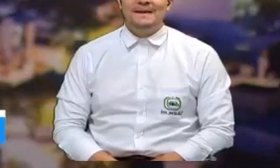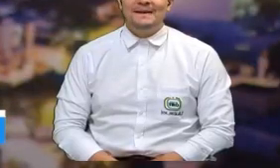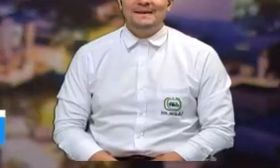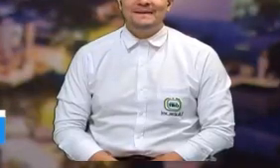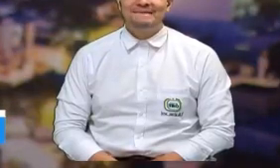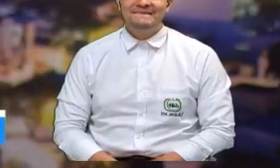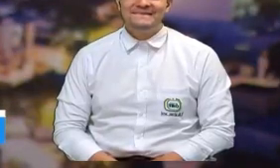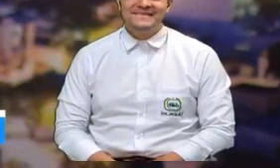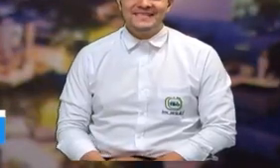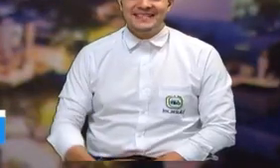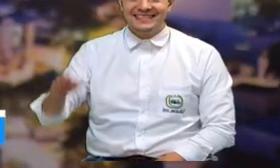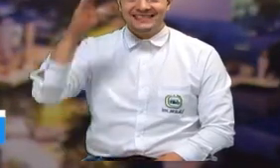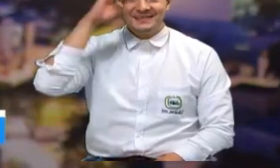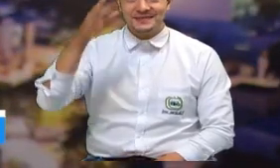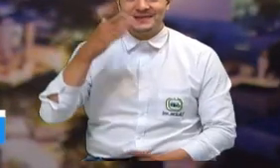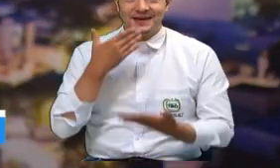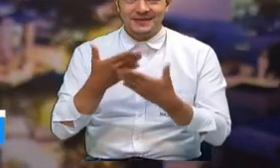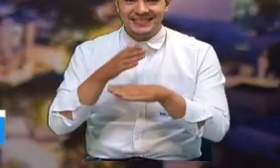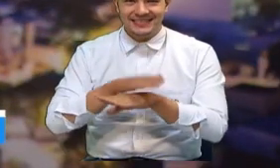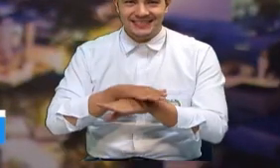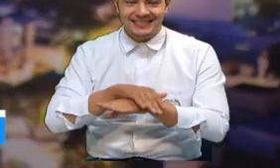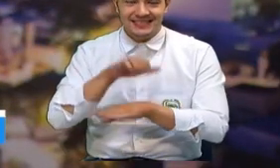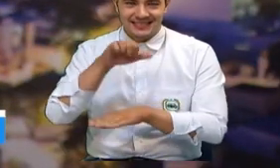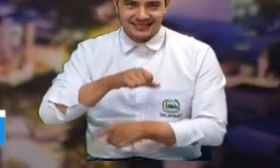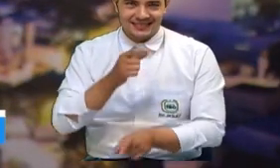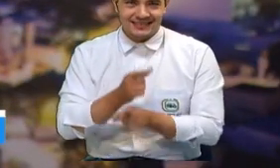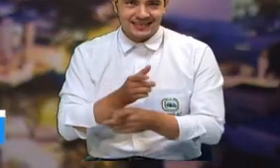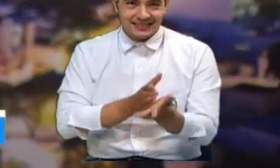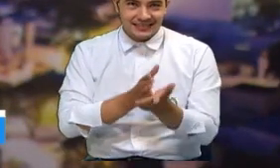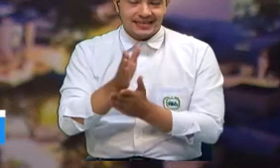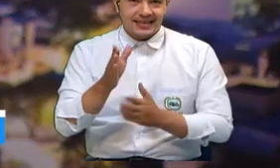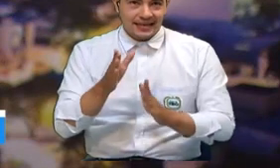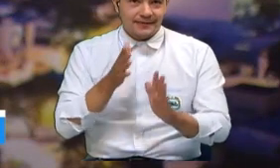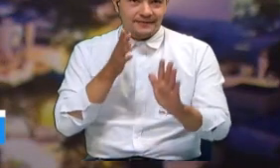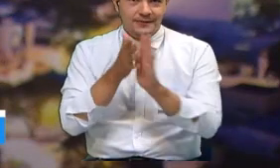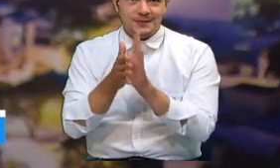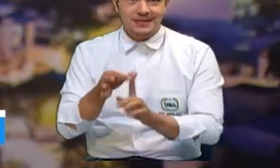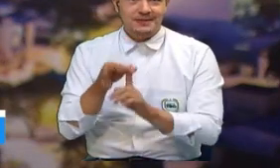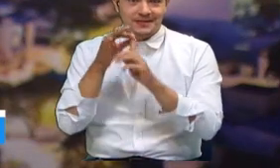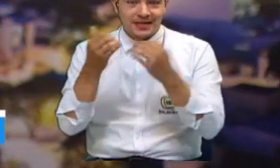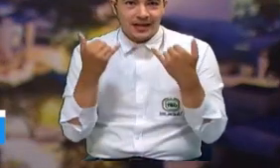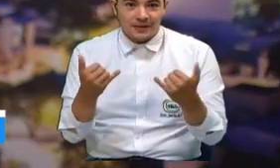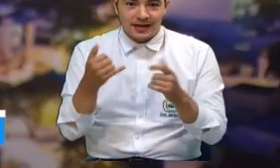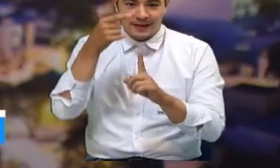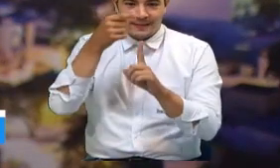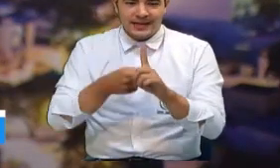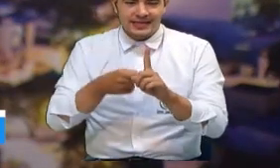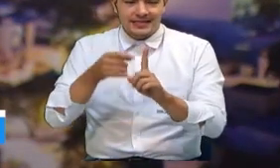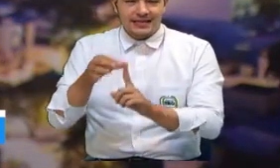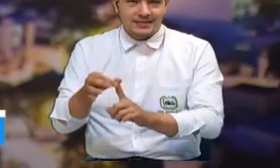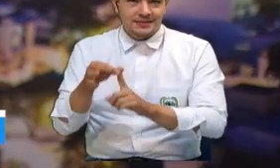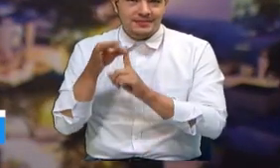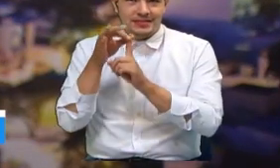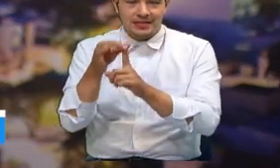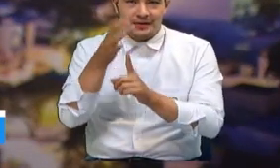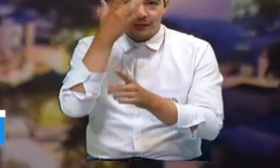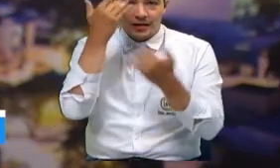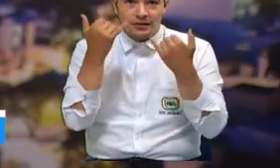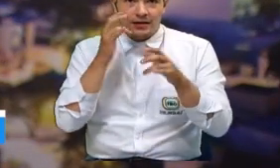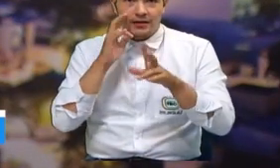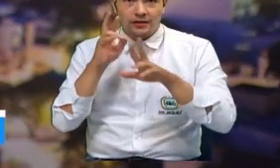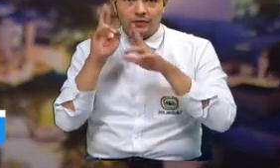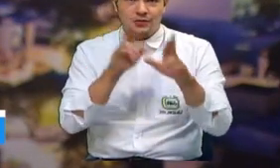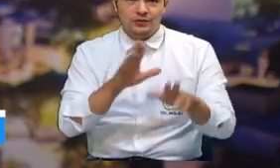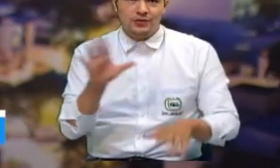Continuamos a esta hora con esta edición especial de Oriente Noticias. En este mes, que de hecho es un mes bastante especial porque